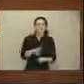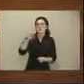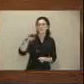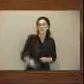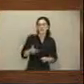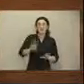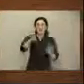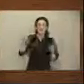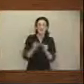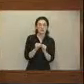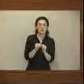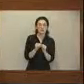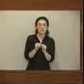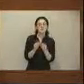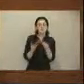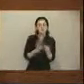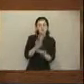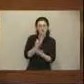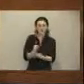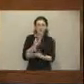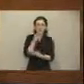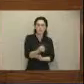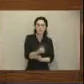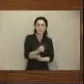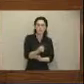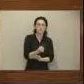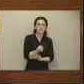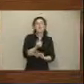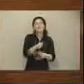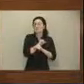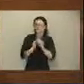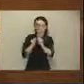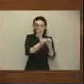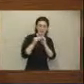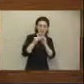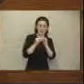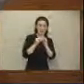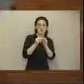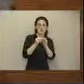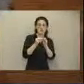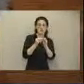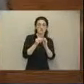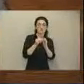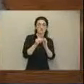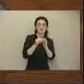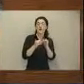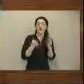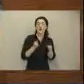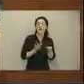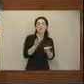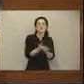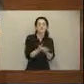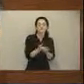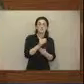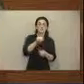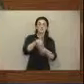En definitiva, solicitamos un apoyo, espero que unánime, a esta moción. Y